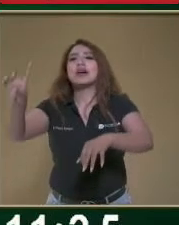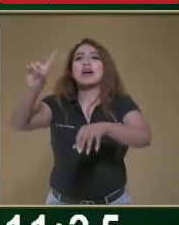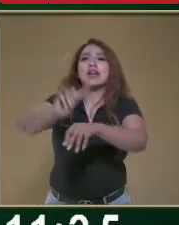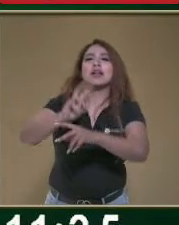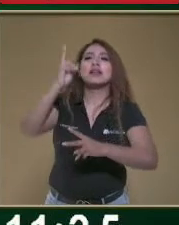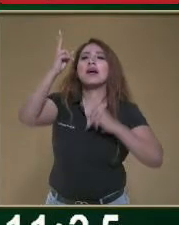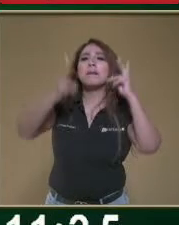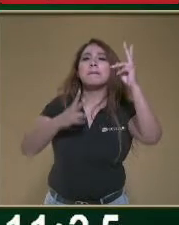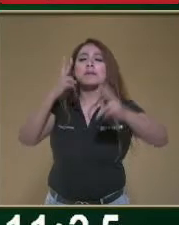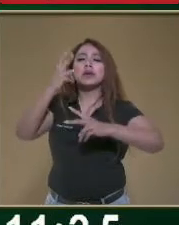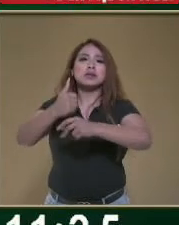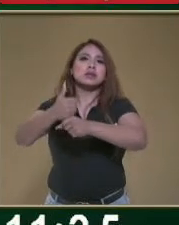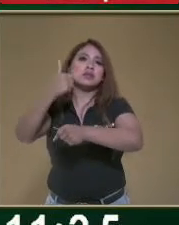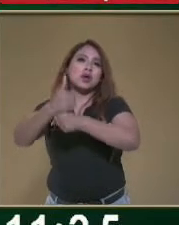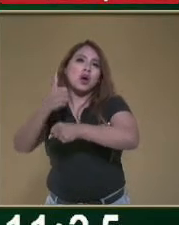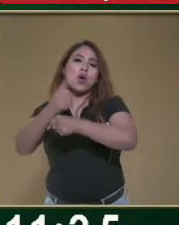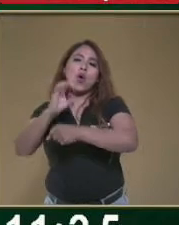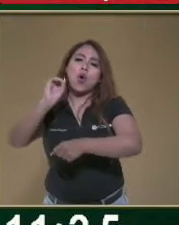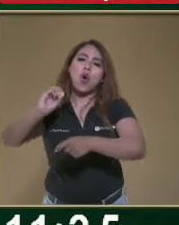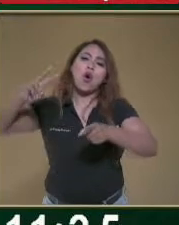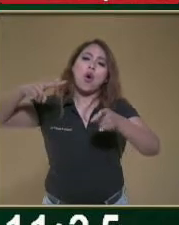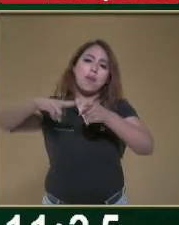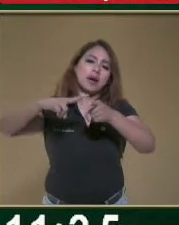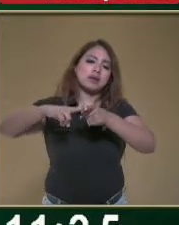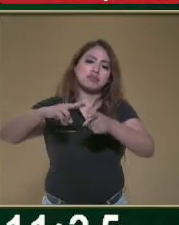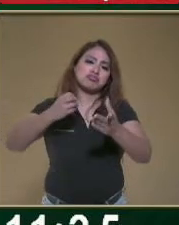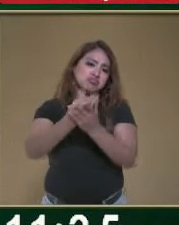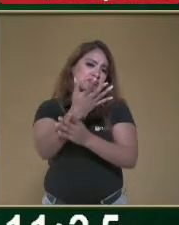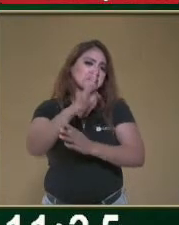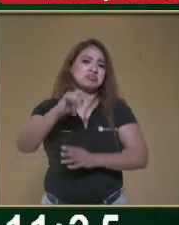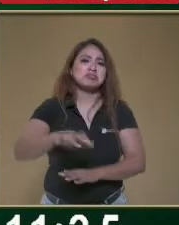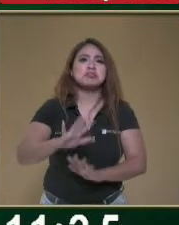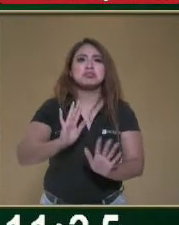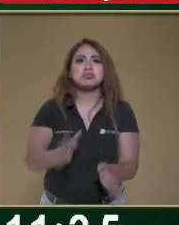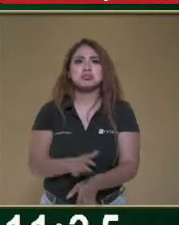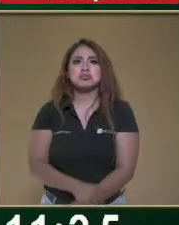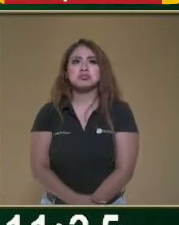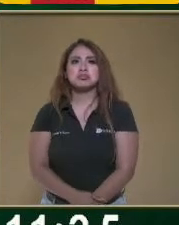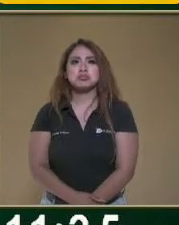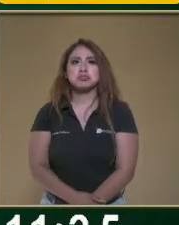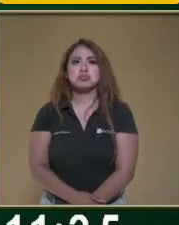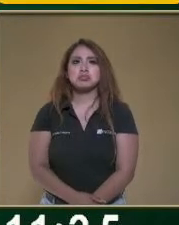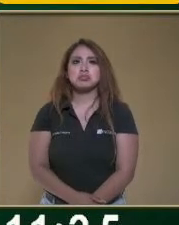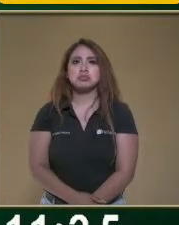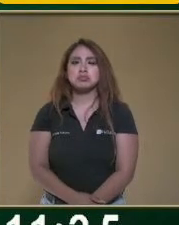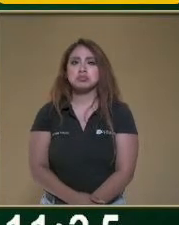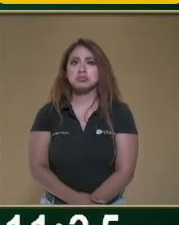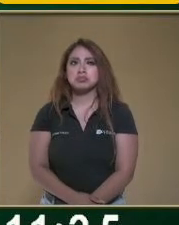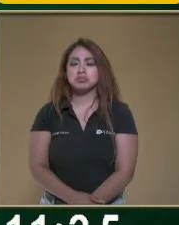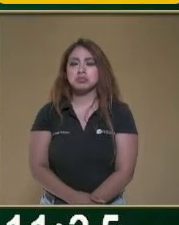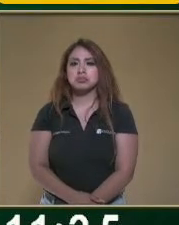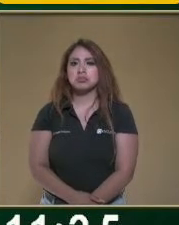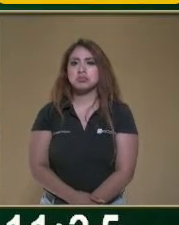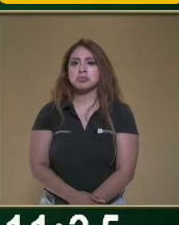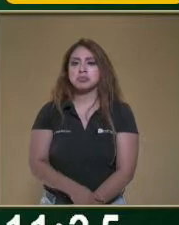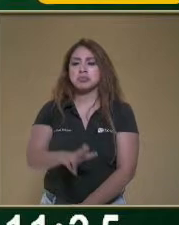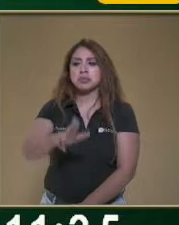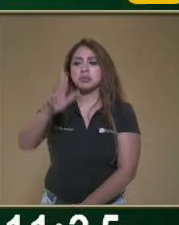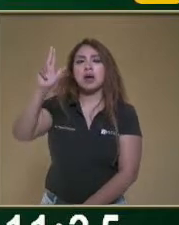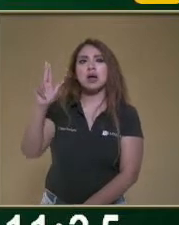visita con los abuelos o salir al parque. Así es, maestra Ana. ¿Qué día fue el martes pasado?